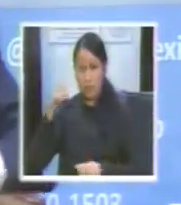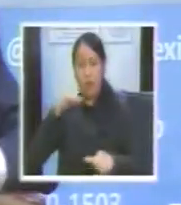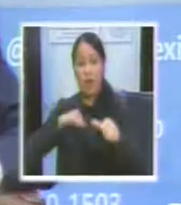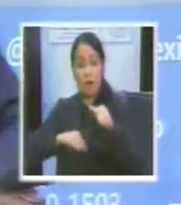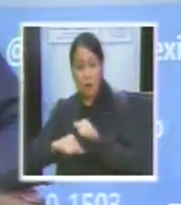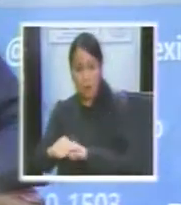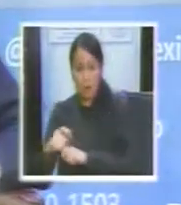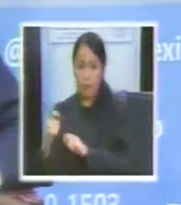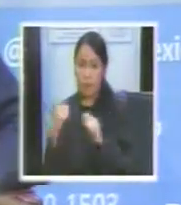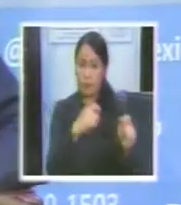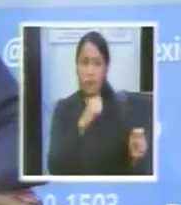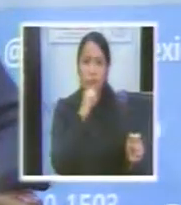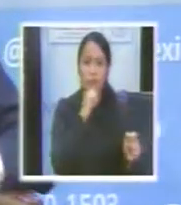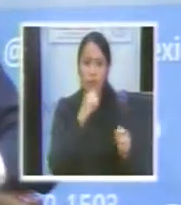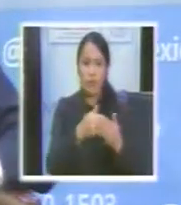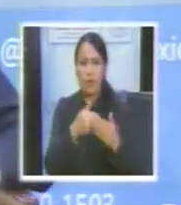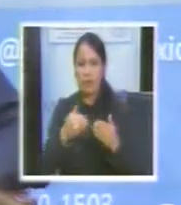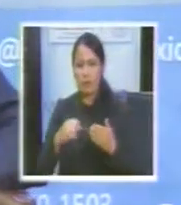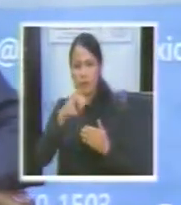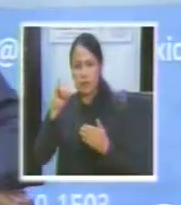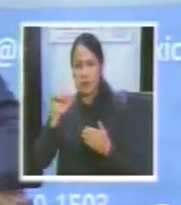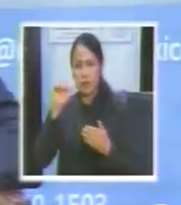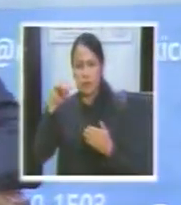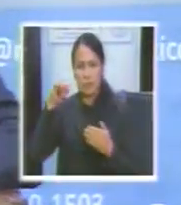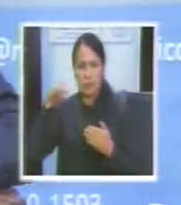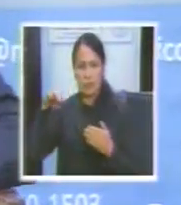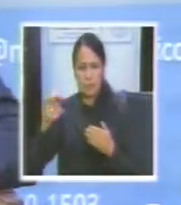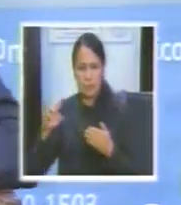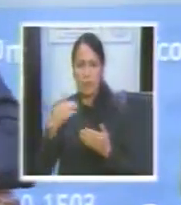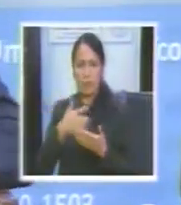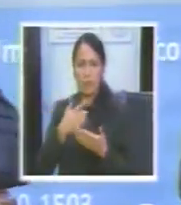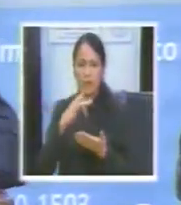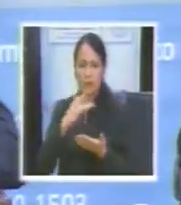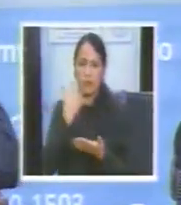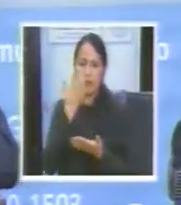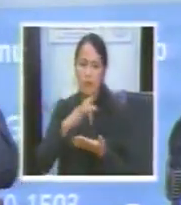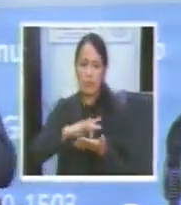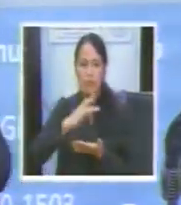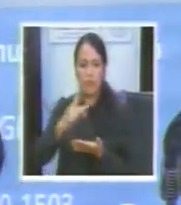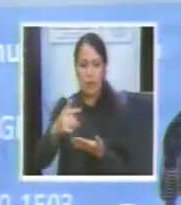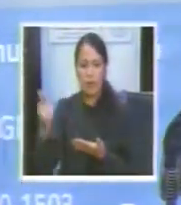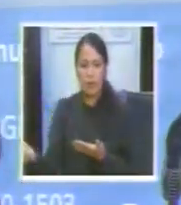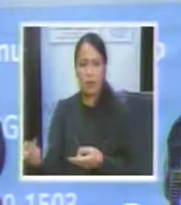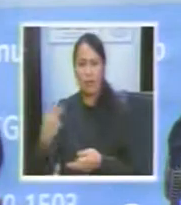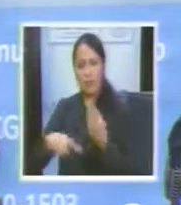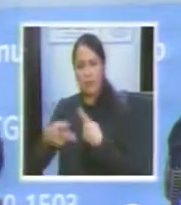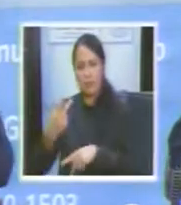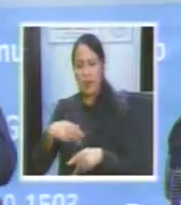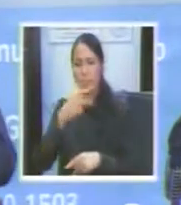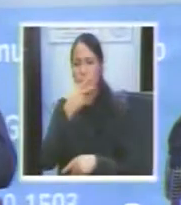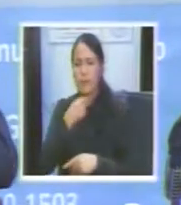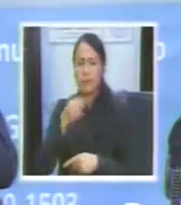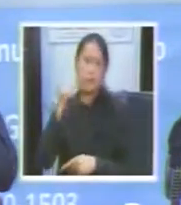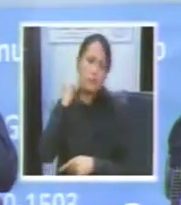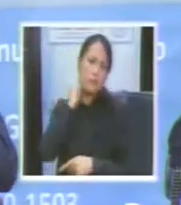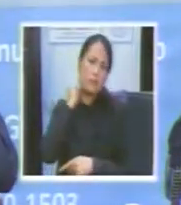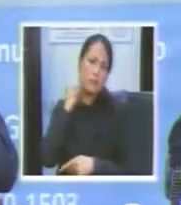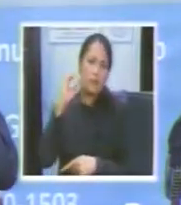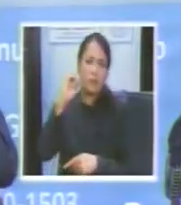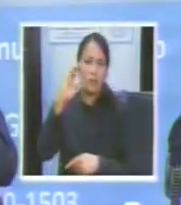al doctor Jaime Zapludowski y presentarlo, quiero agradecer, por supuesto, la presencia de mi amigo, senador